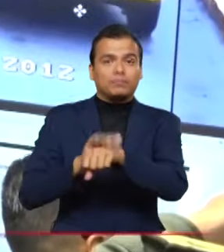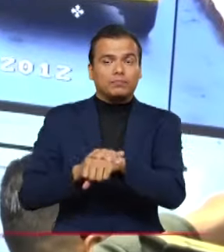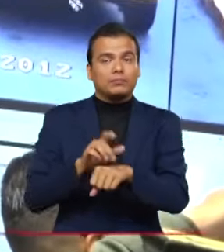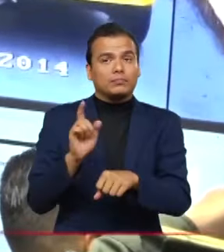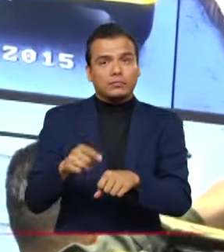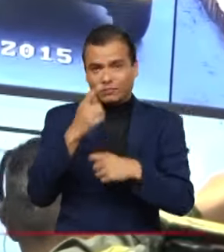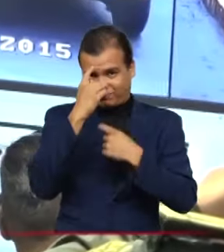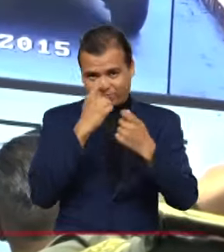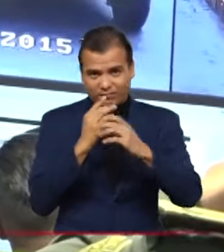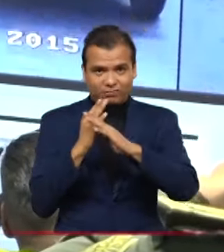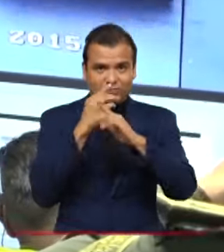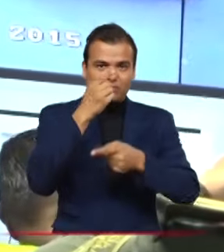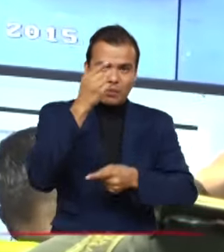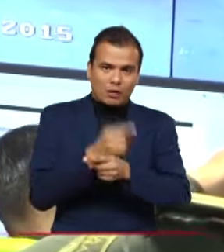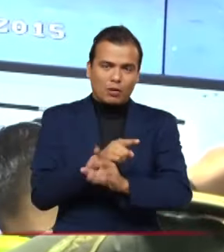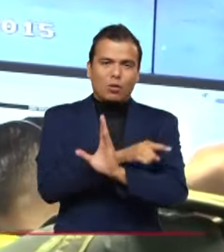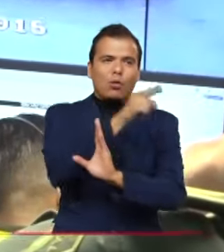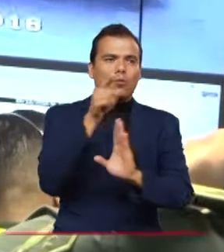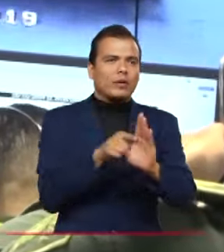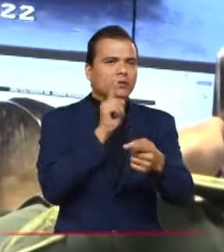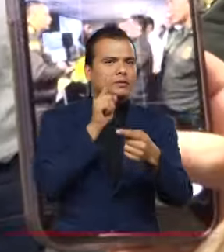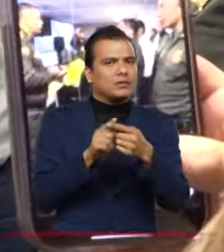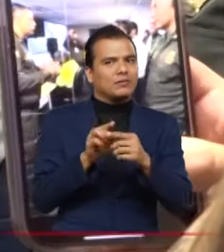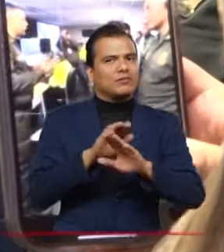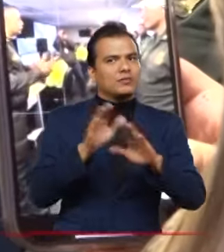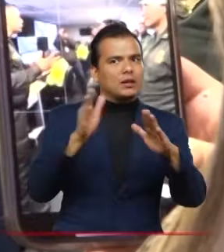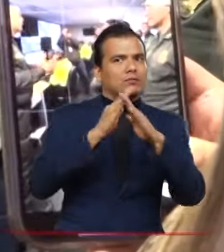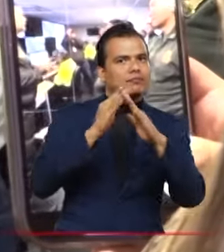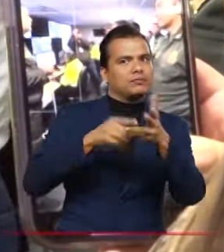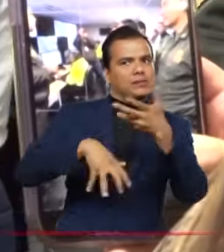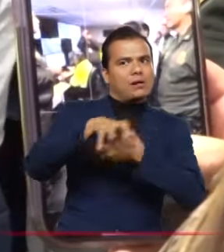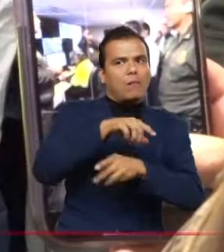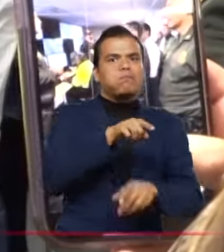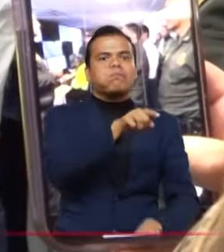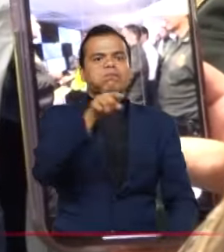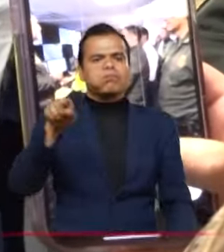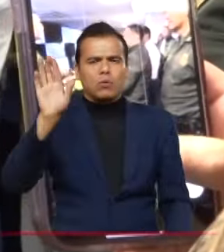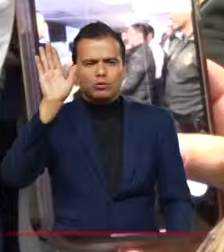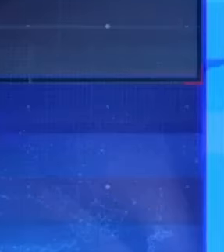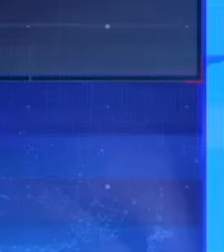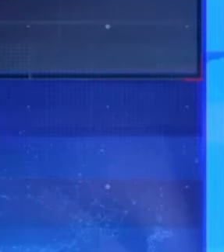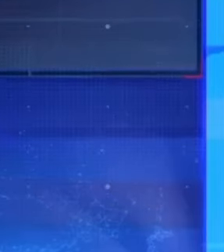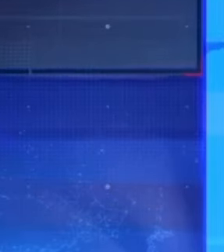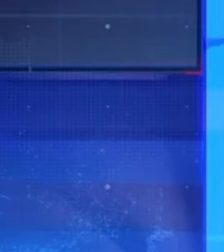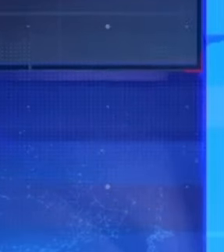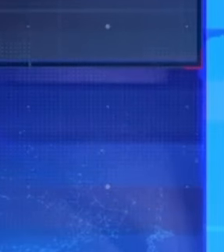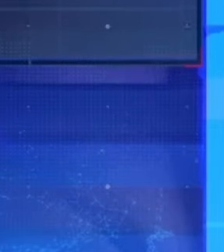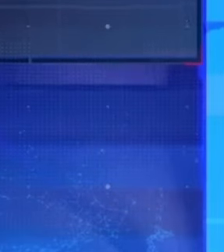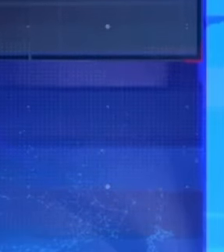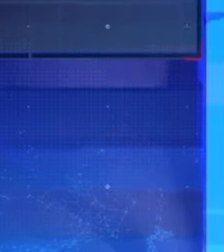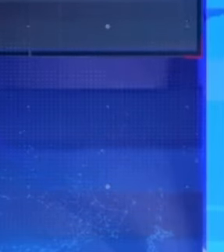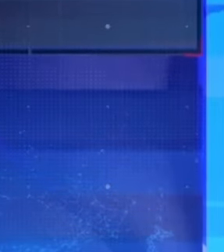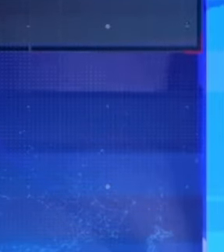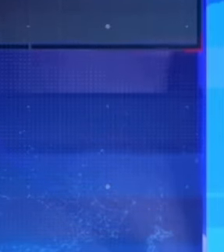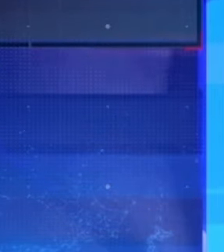con todas las herramientas tecnológicas posibles para combatir el desorden social y la delincuencia.